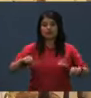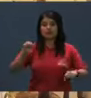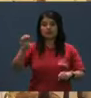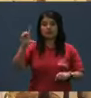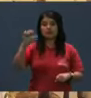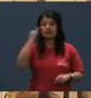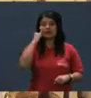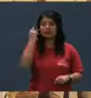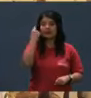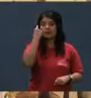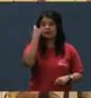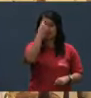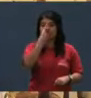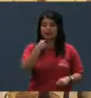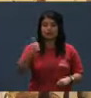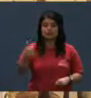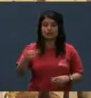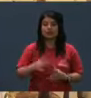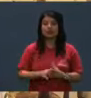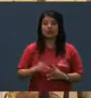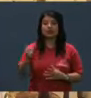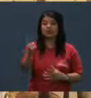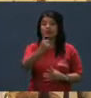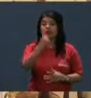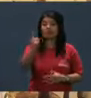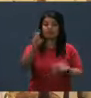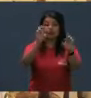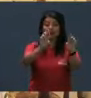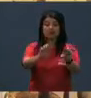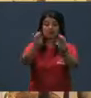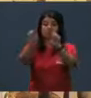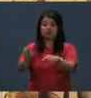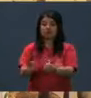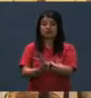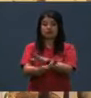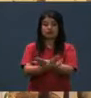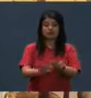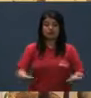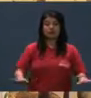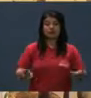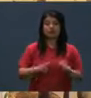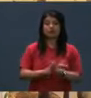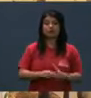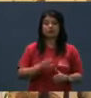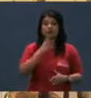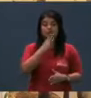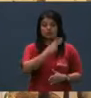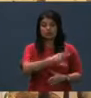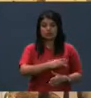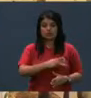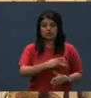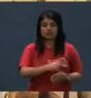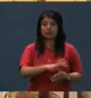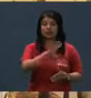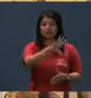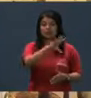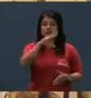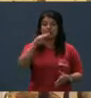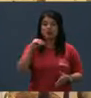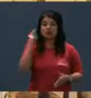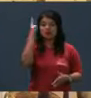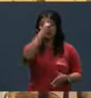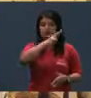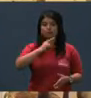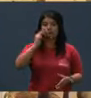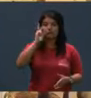Herrera. Y de todos los que han muerto en tu misericordia, admítelos a contemplar la luz de tu rostro.